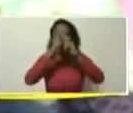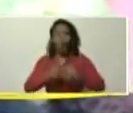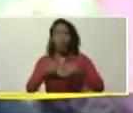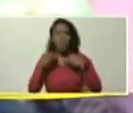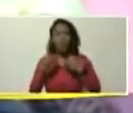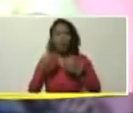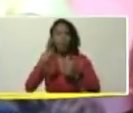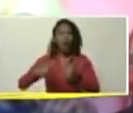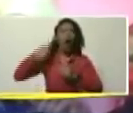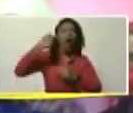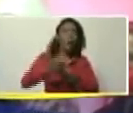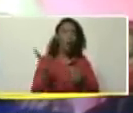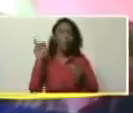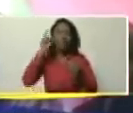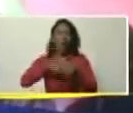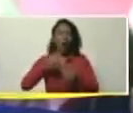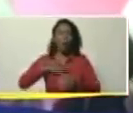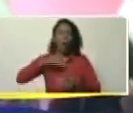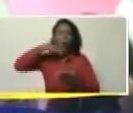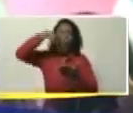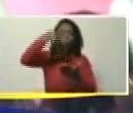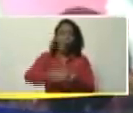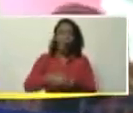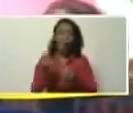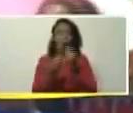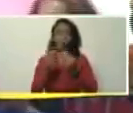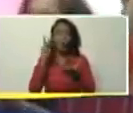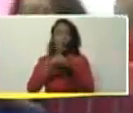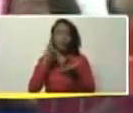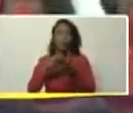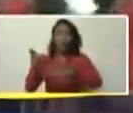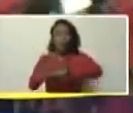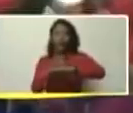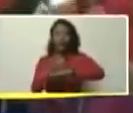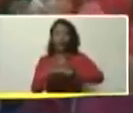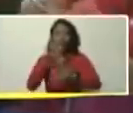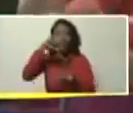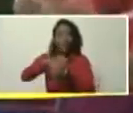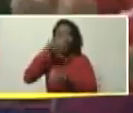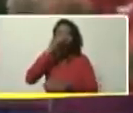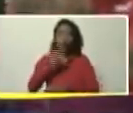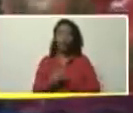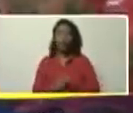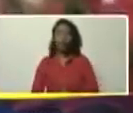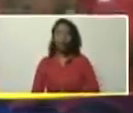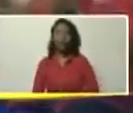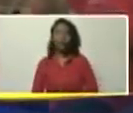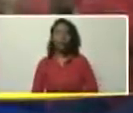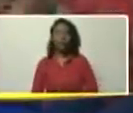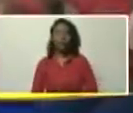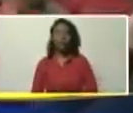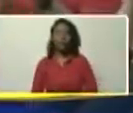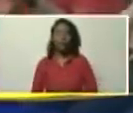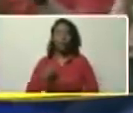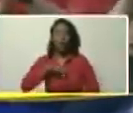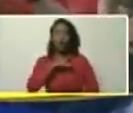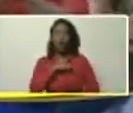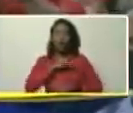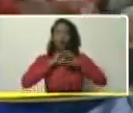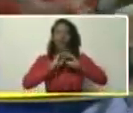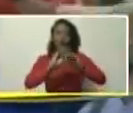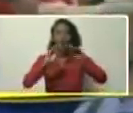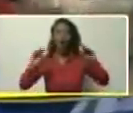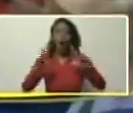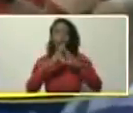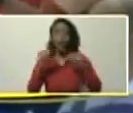para mañana registrar mi nombre como candidato a la gobernación del estado Barinas. Estamos convocando a todos